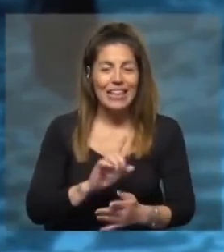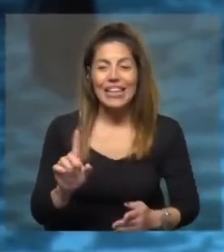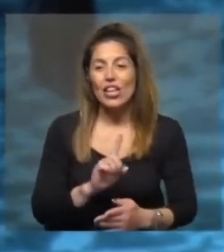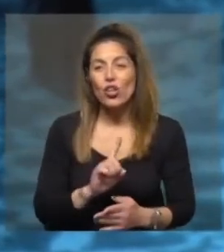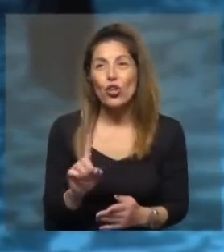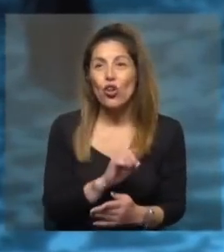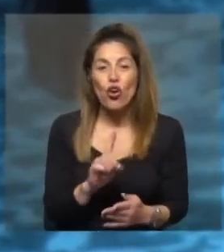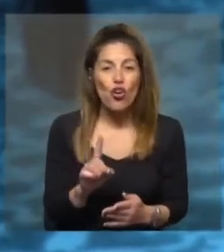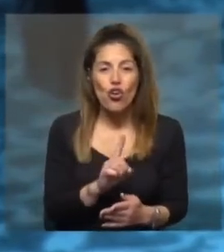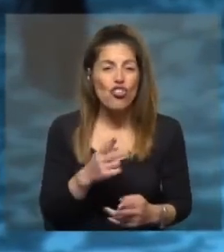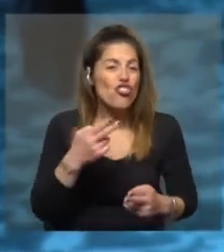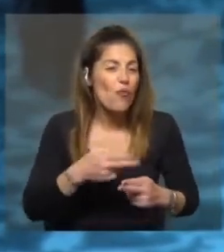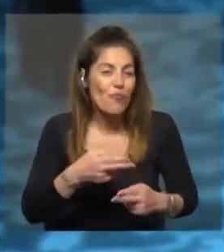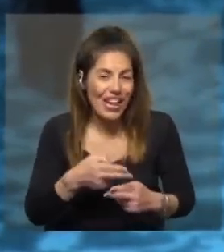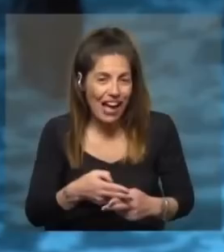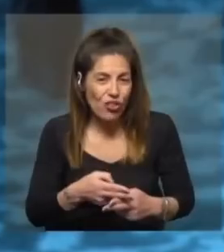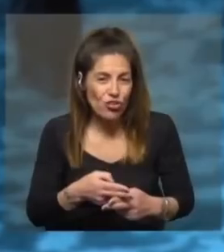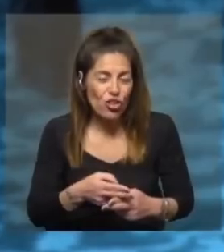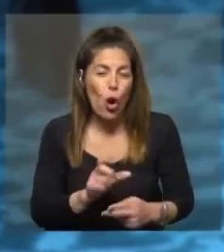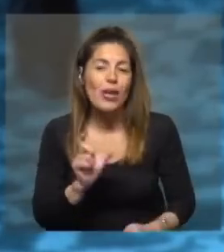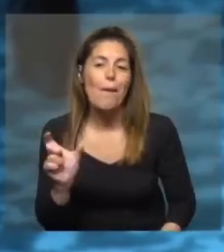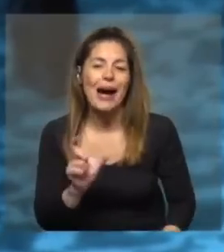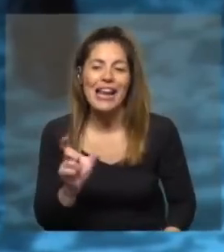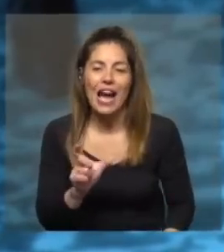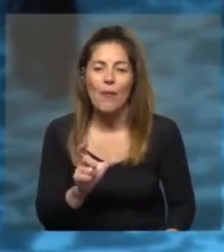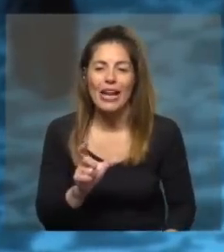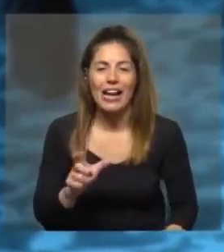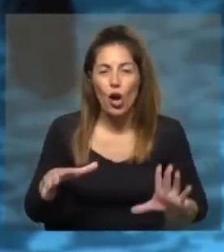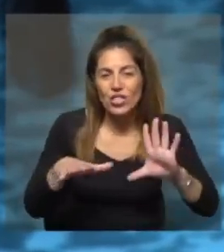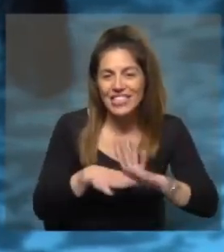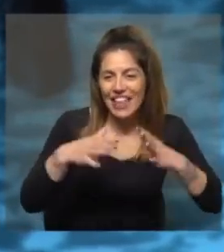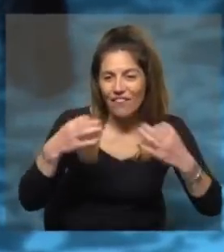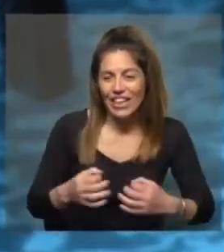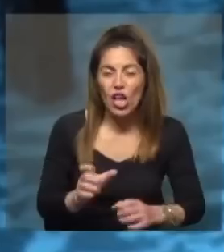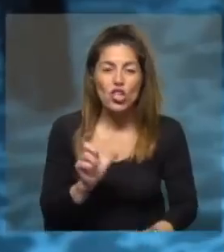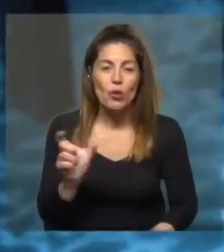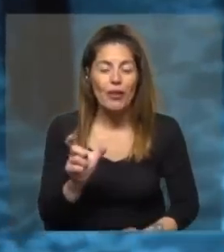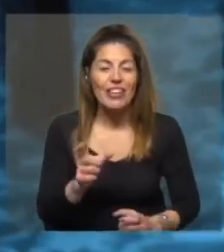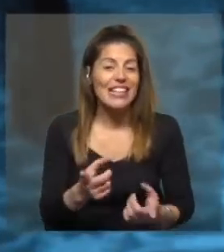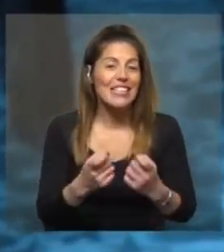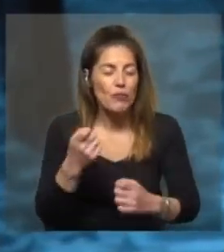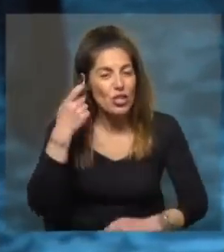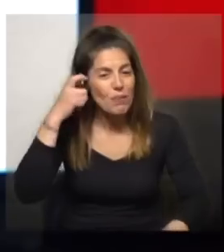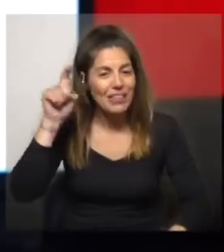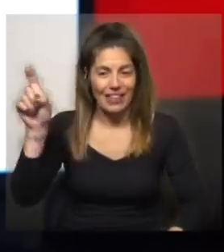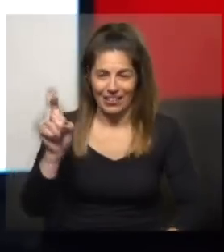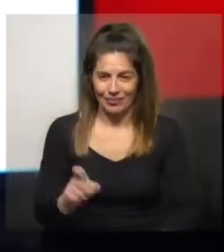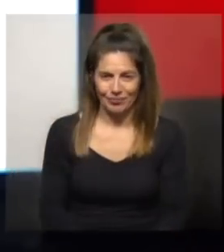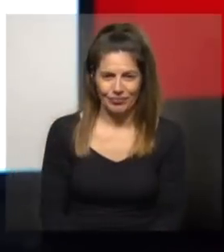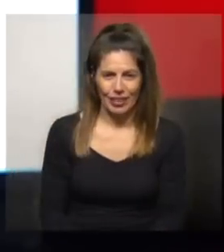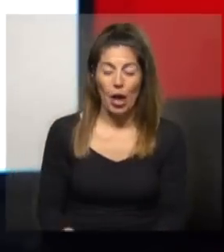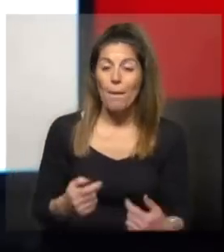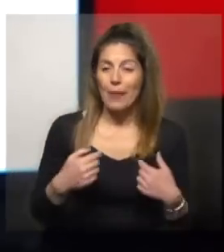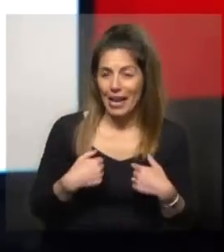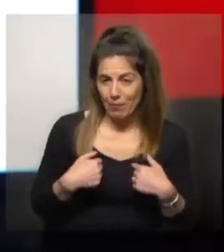no son nombrados Quizá en su justa dimensión son términos que habría que inventar de todos modos por ejemplo